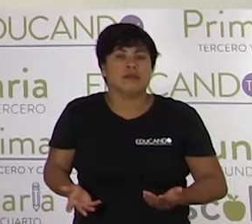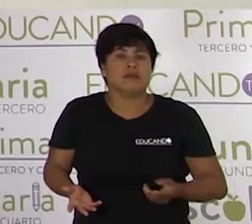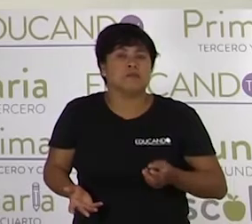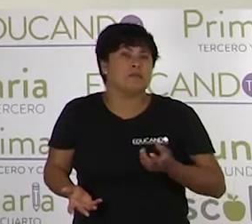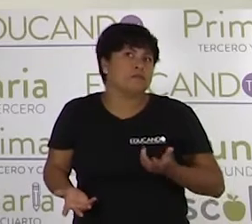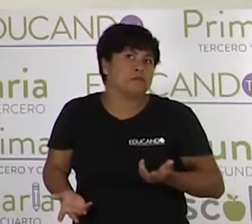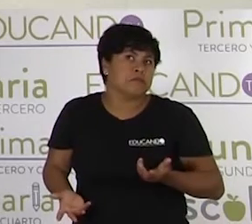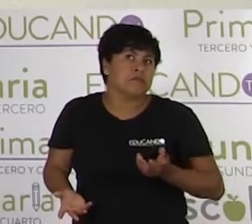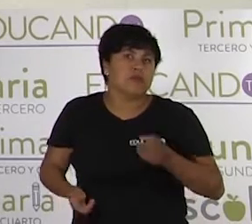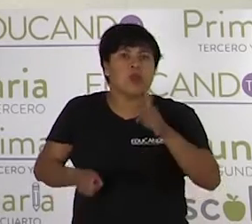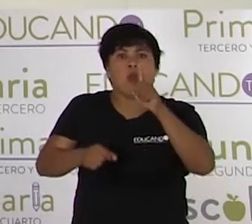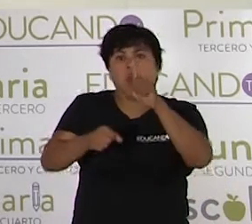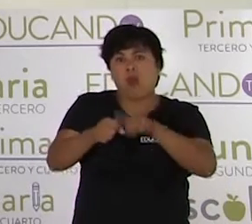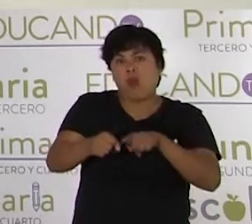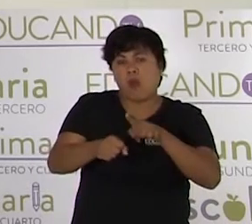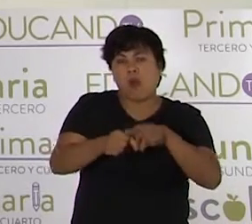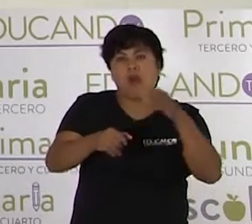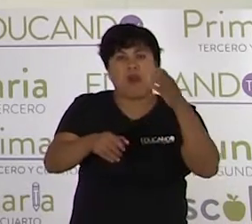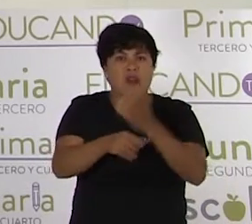¿Es café?